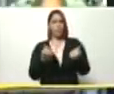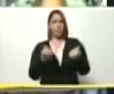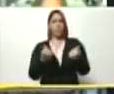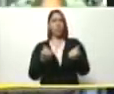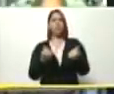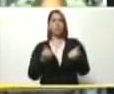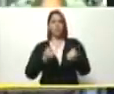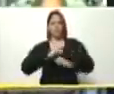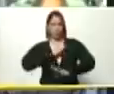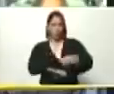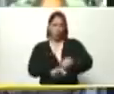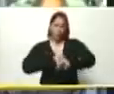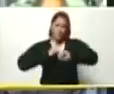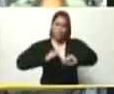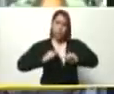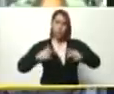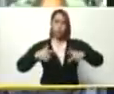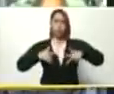propio.